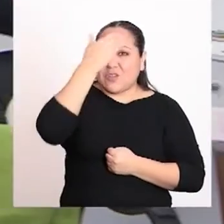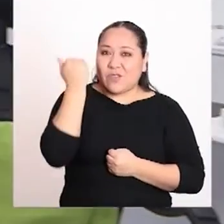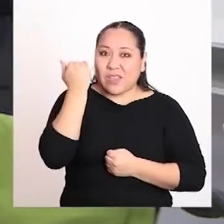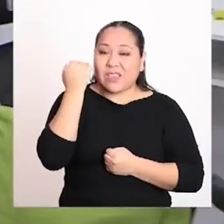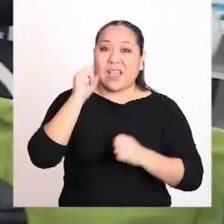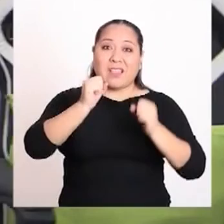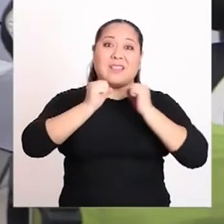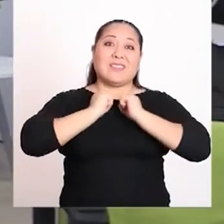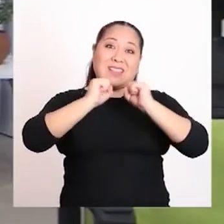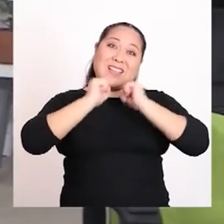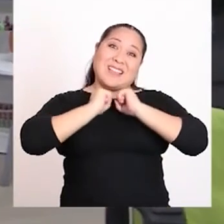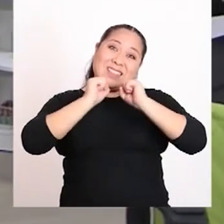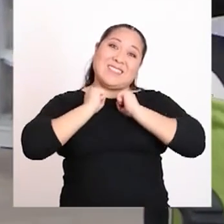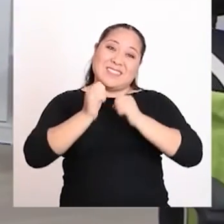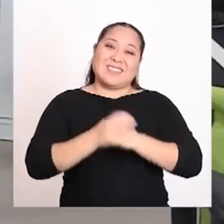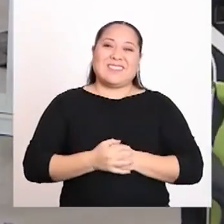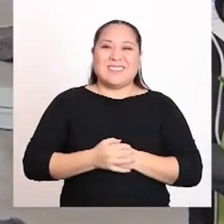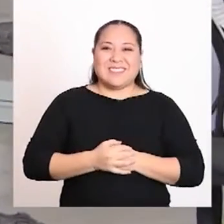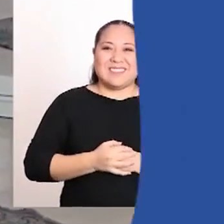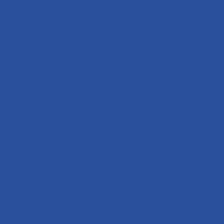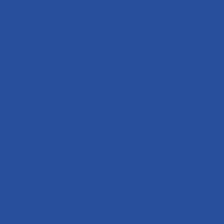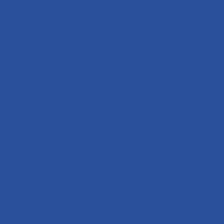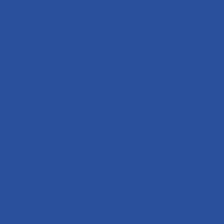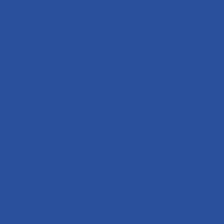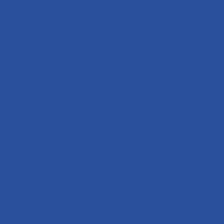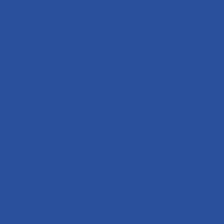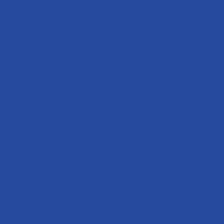se olviden de hacer ejercicios.